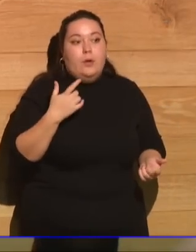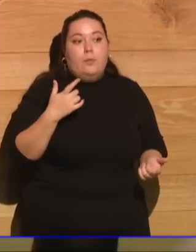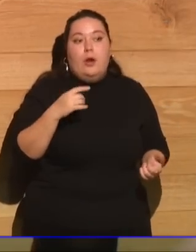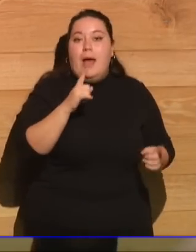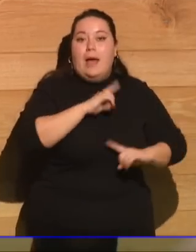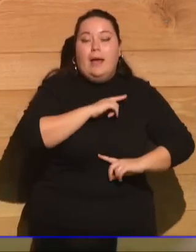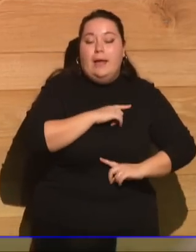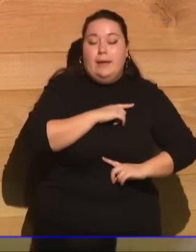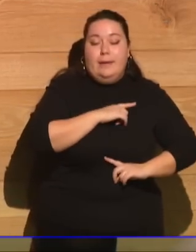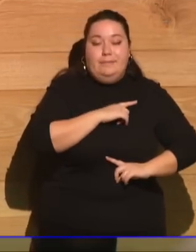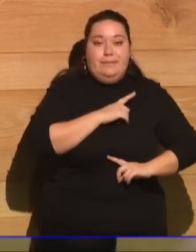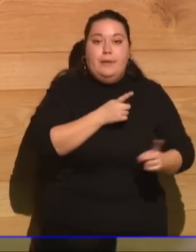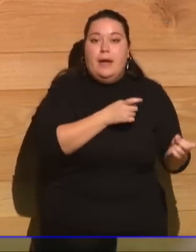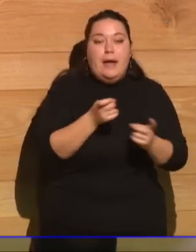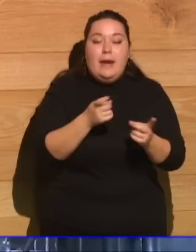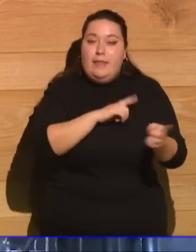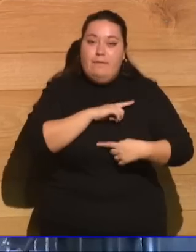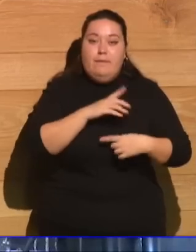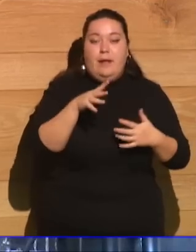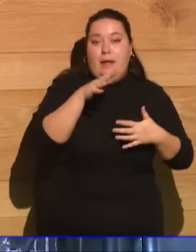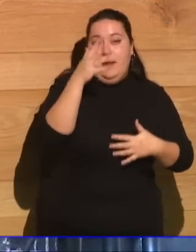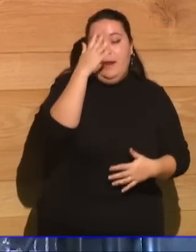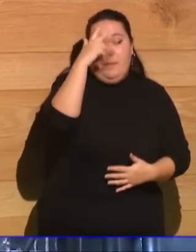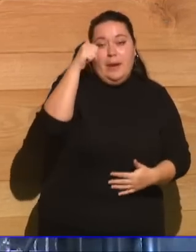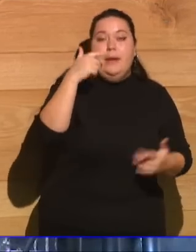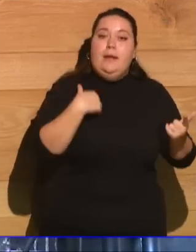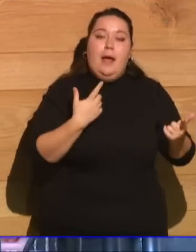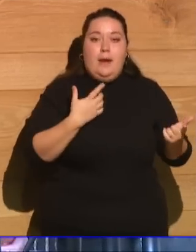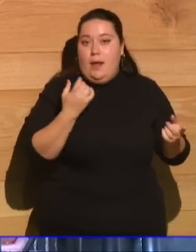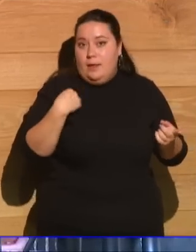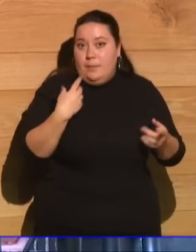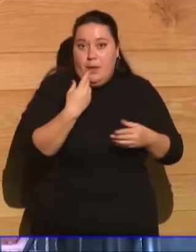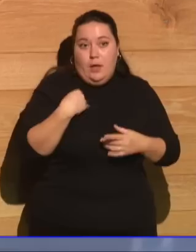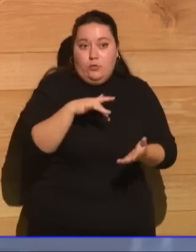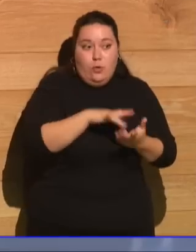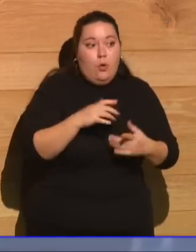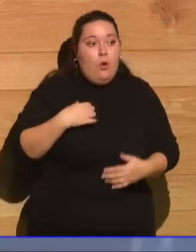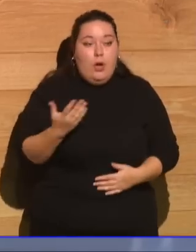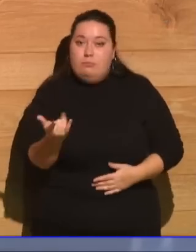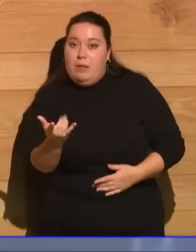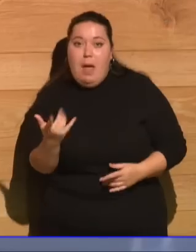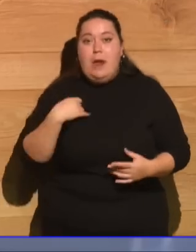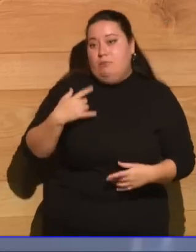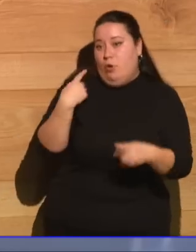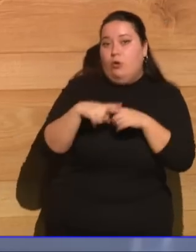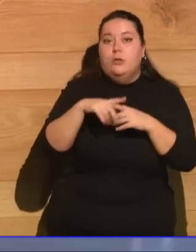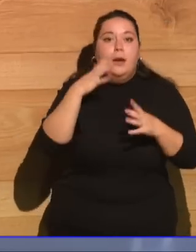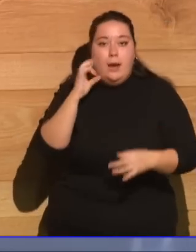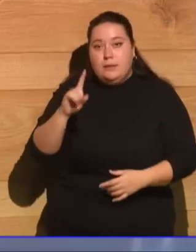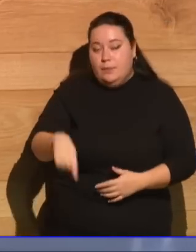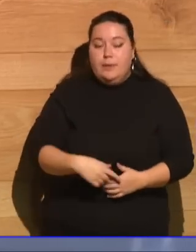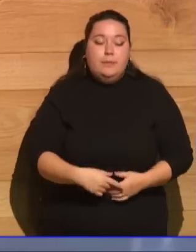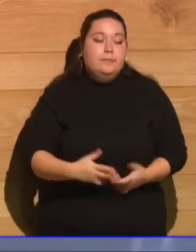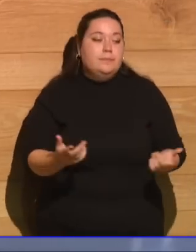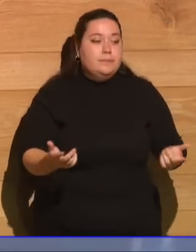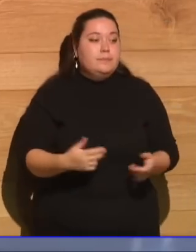americana es. es. Sí, o tío, Jesús de Nazaret, inspirado en hechos reales. Claro. Bueno, el tema. Hasta Spider-Man. Spider-Man pues, Spider-Man. basado en hechos Pues reales. ya está, pues de eso. Pero pues, es mucho más- No